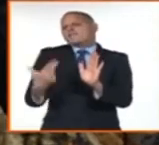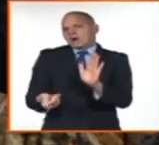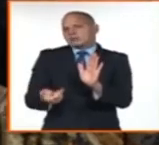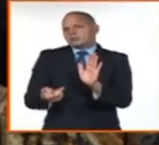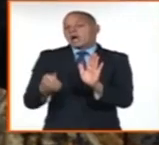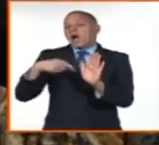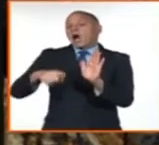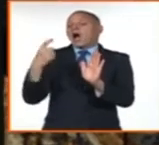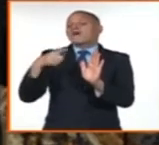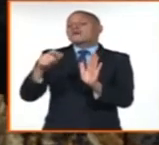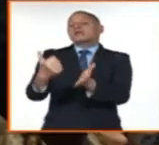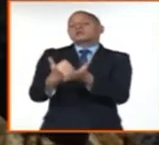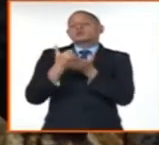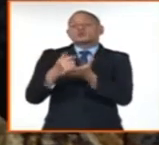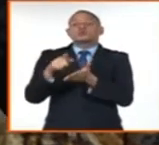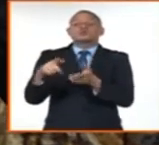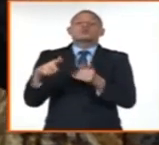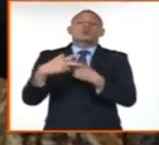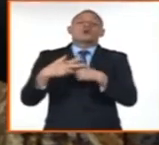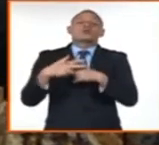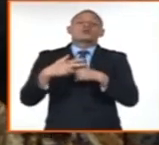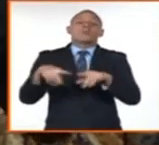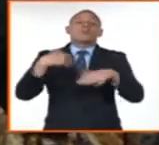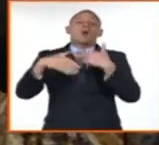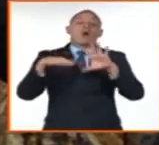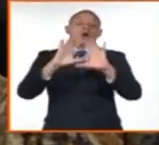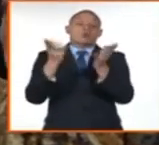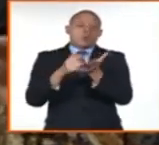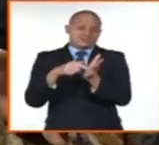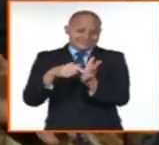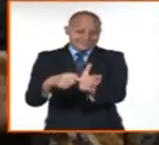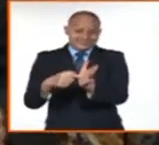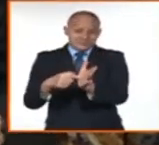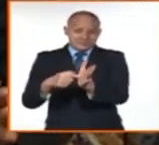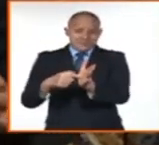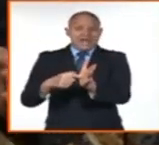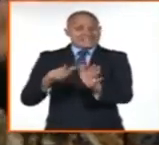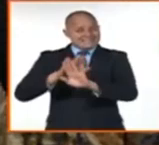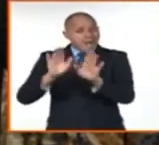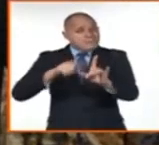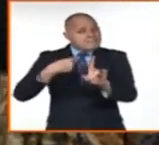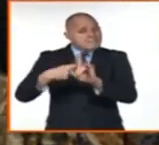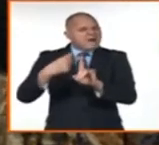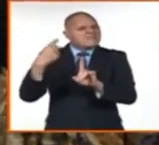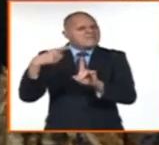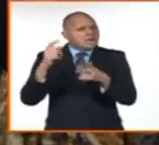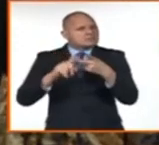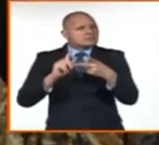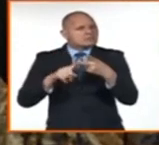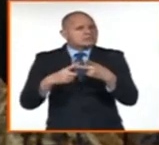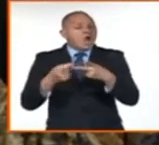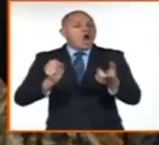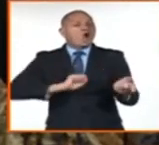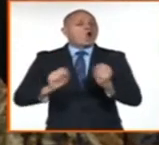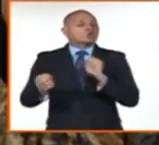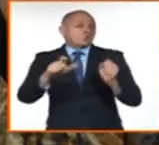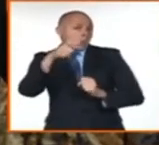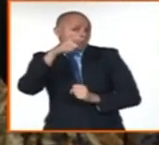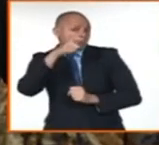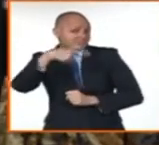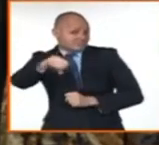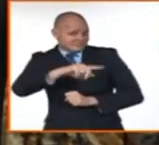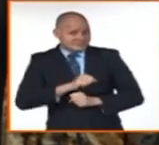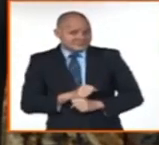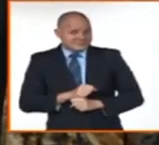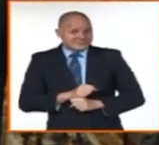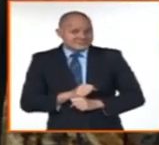que las cosas que se hagan con calidad, no se desvíen, se hagan en función de las cosas que defendieron. Tratar de que todo sea sostenible para que